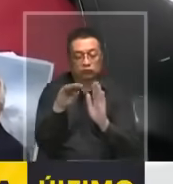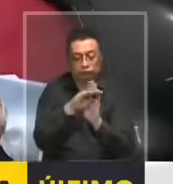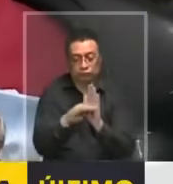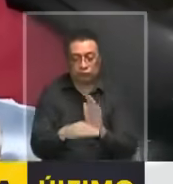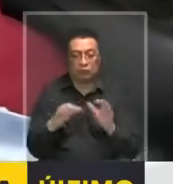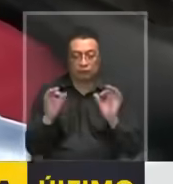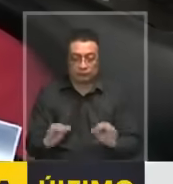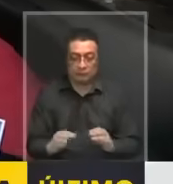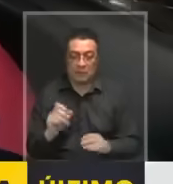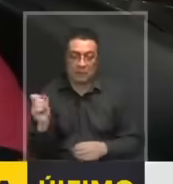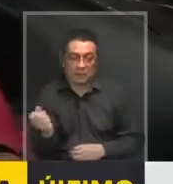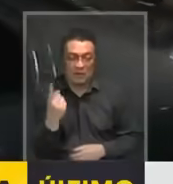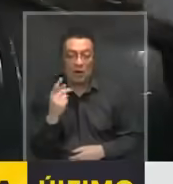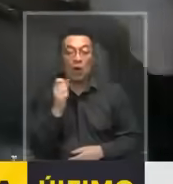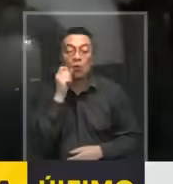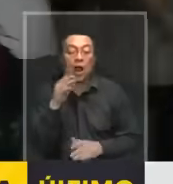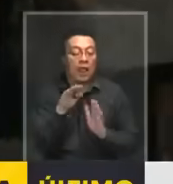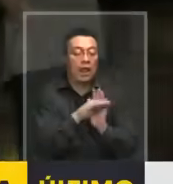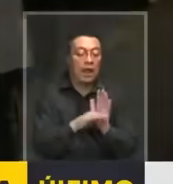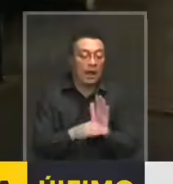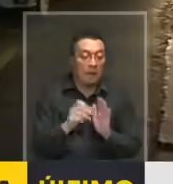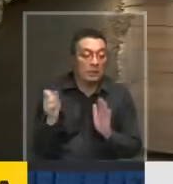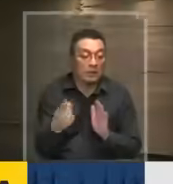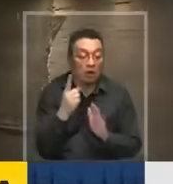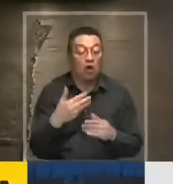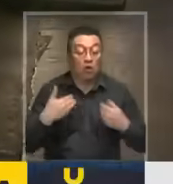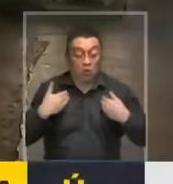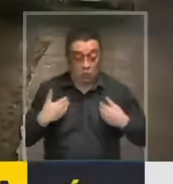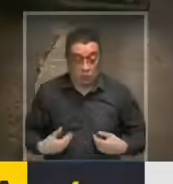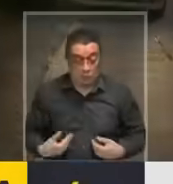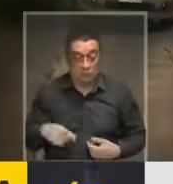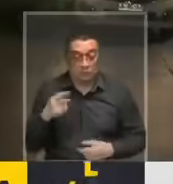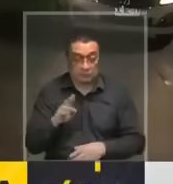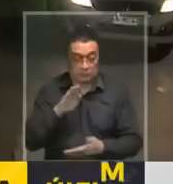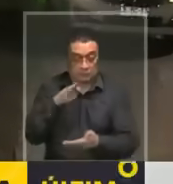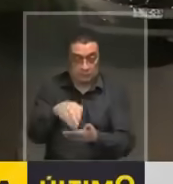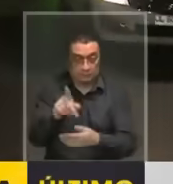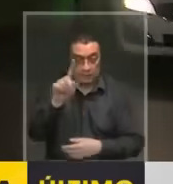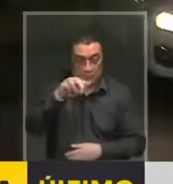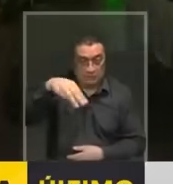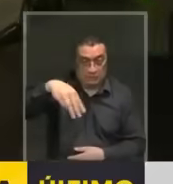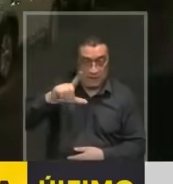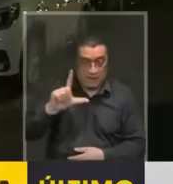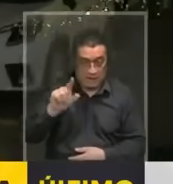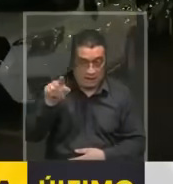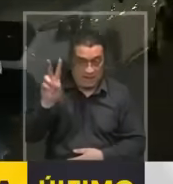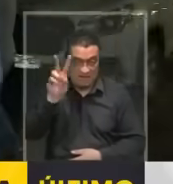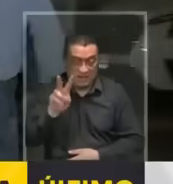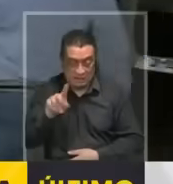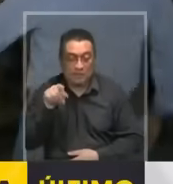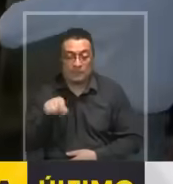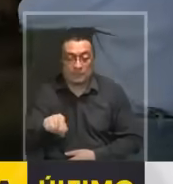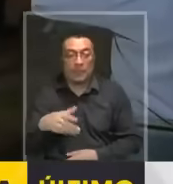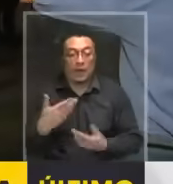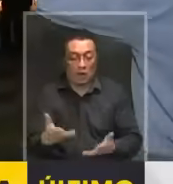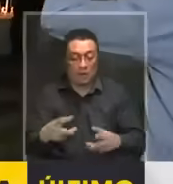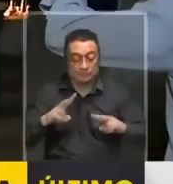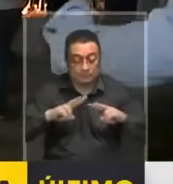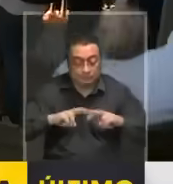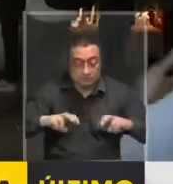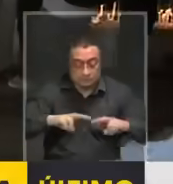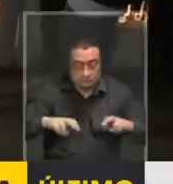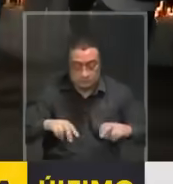establecido. ¿Cuál es ese protocolo? Es que el cuerpo del expresidente llega al servicio médico legal, donde se le va a practicar una